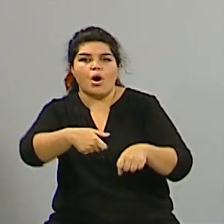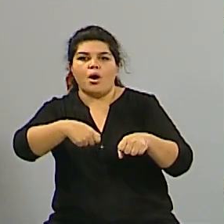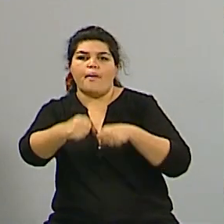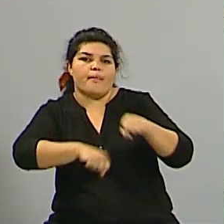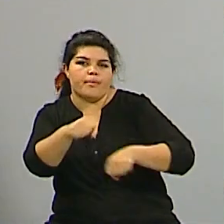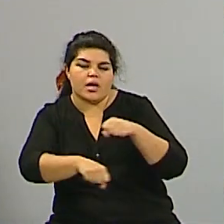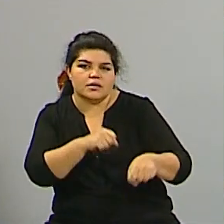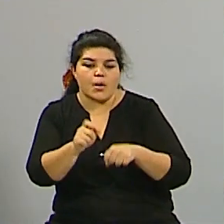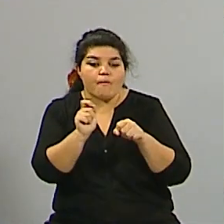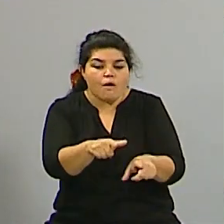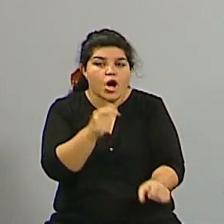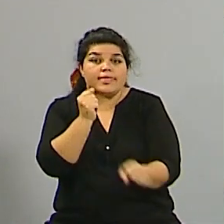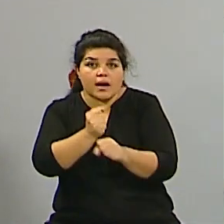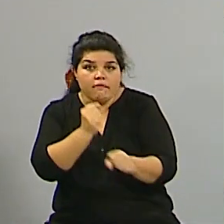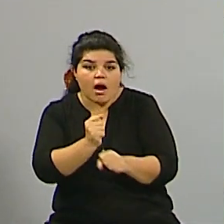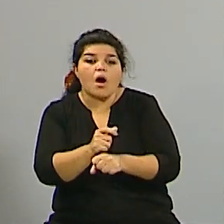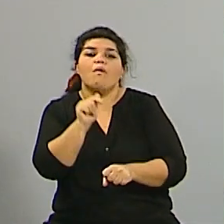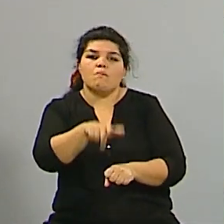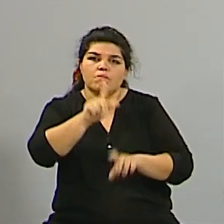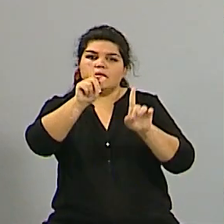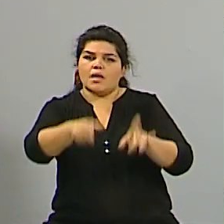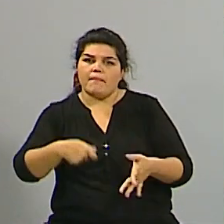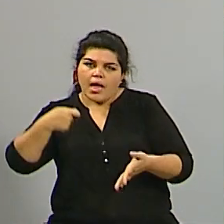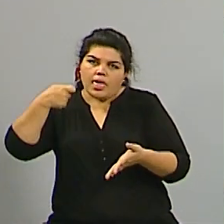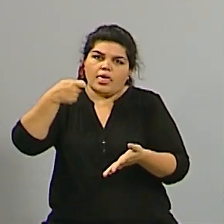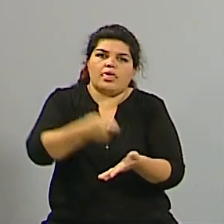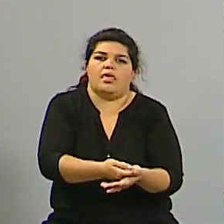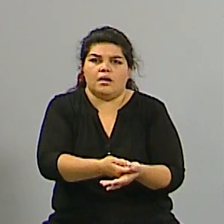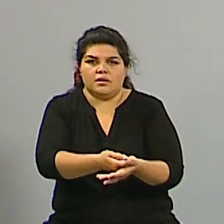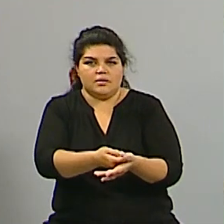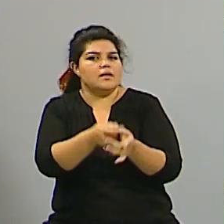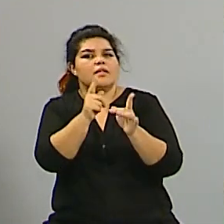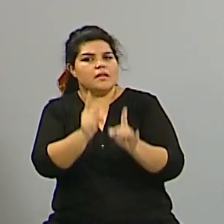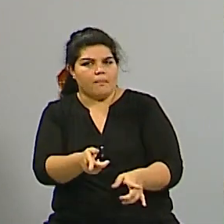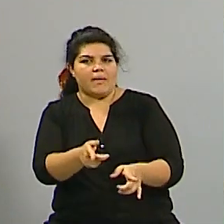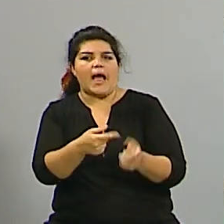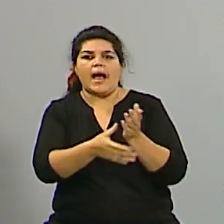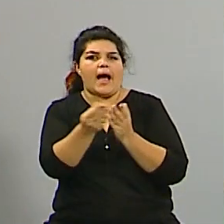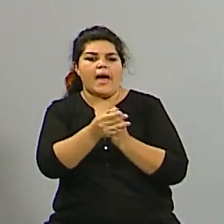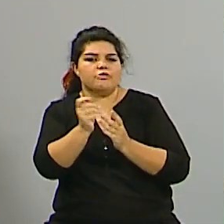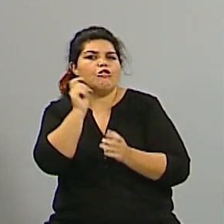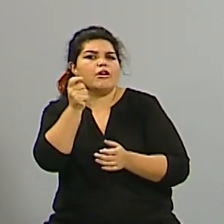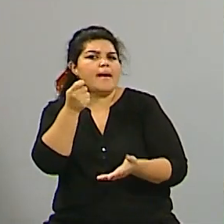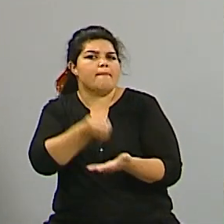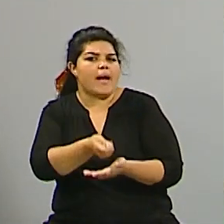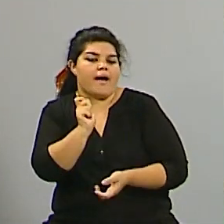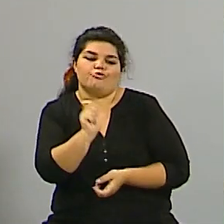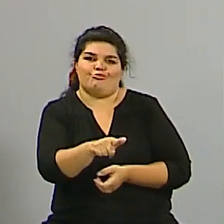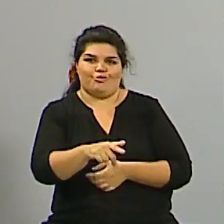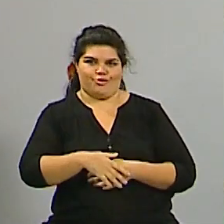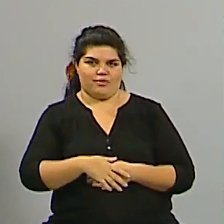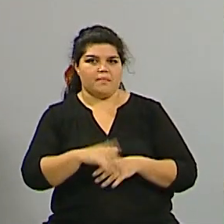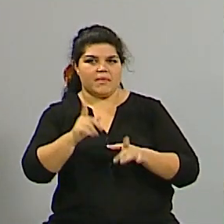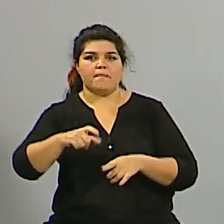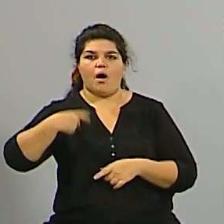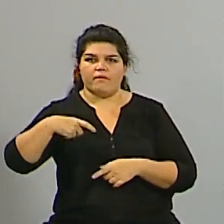que hace el mayor esfuerzo, es el que además de ese esfuerzo tiene que cargar con los gastos de una obra social, de un